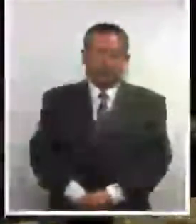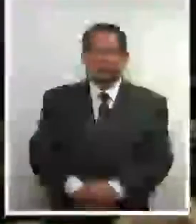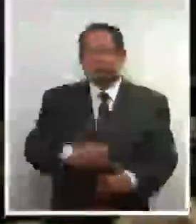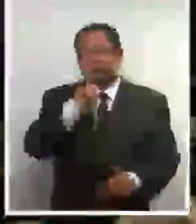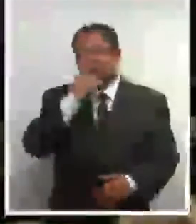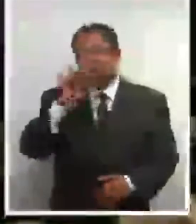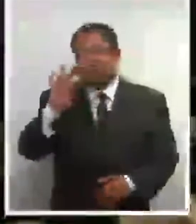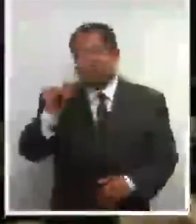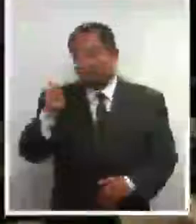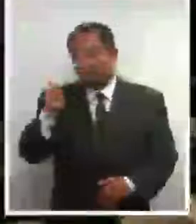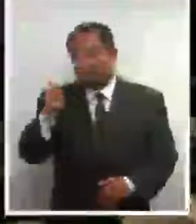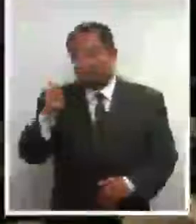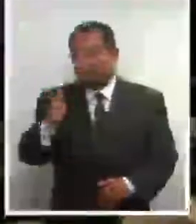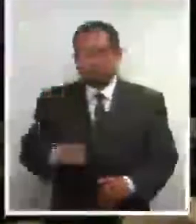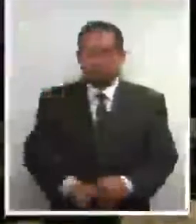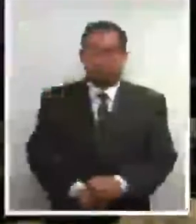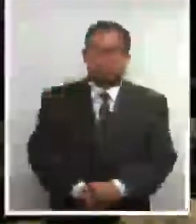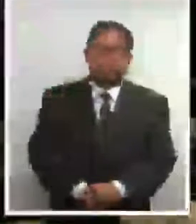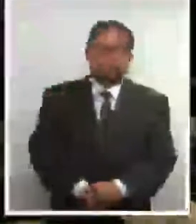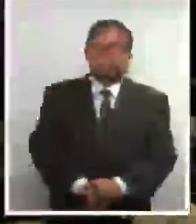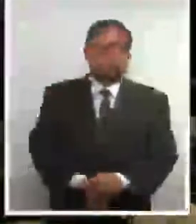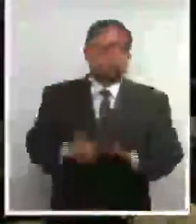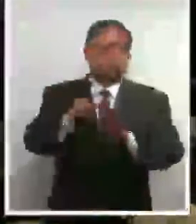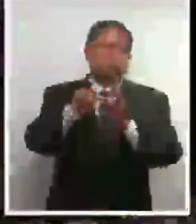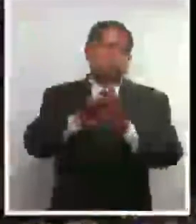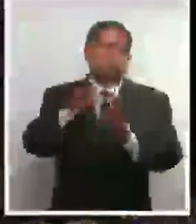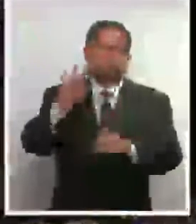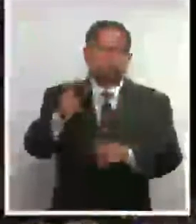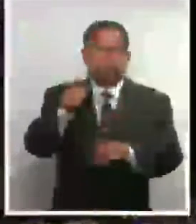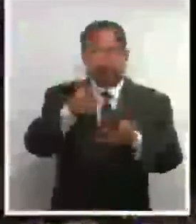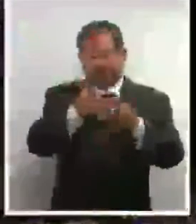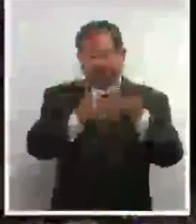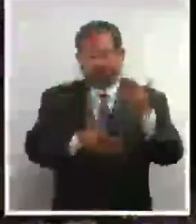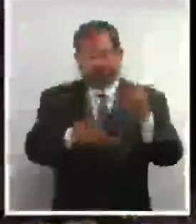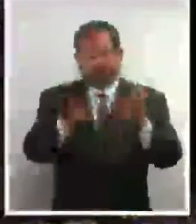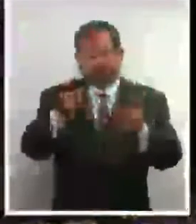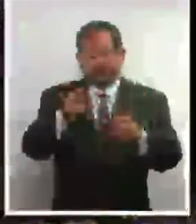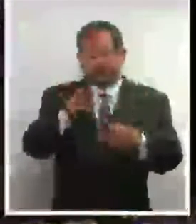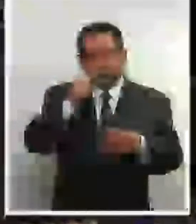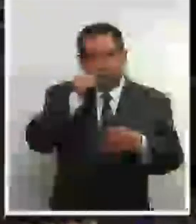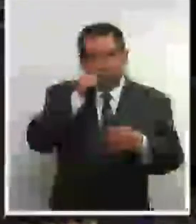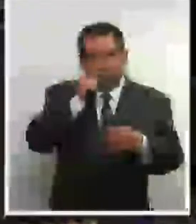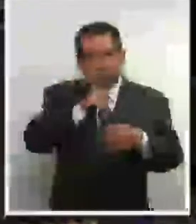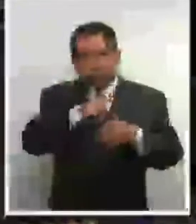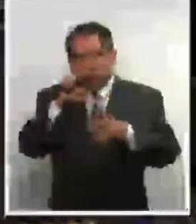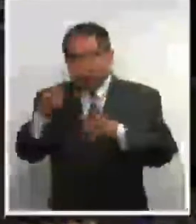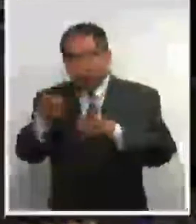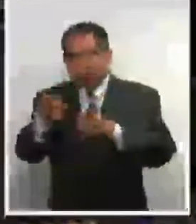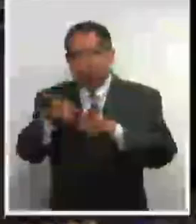46, perdón, diputado, sí. Es artículo 46 en lo general y lo no reservado.